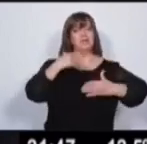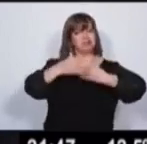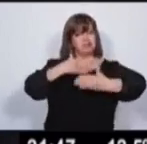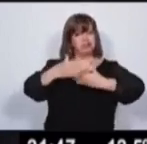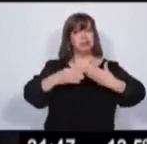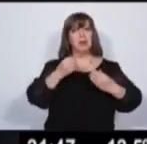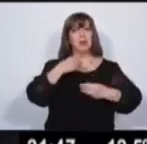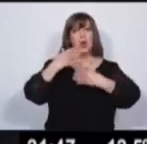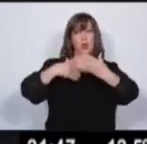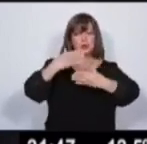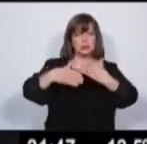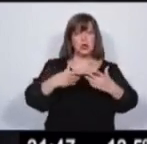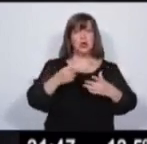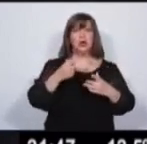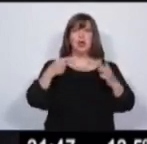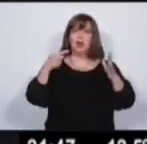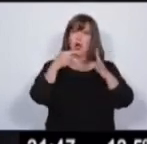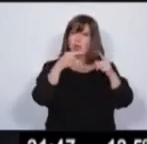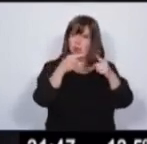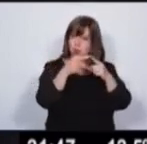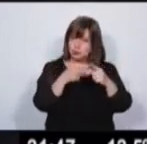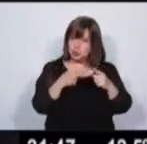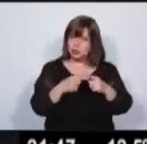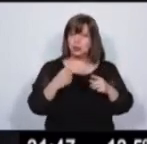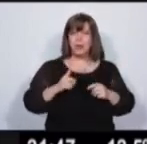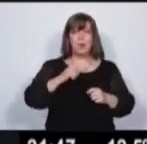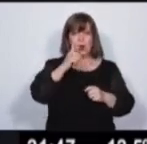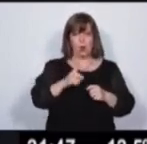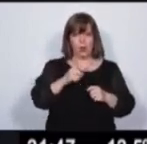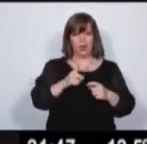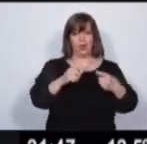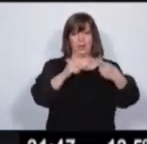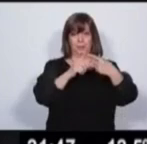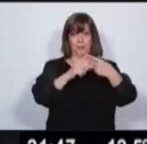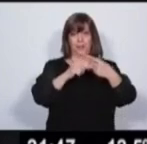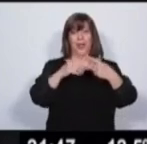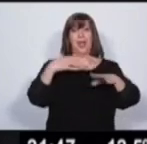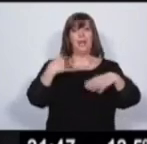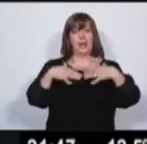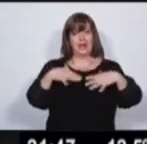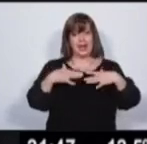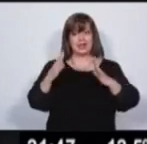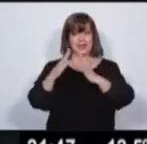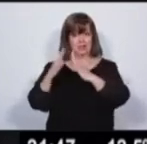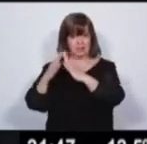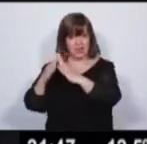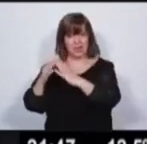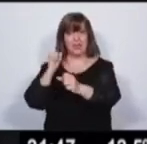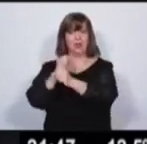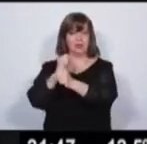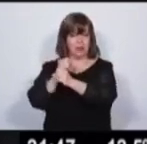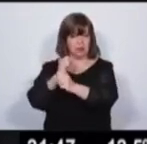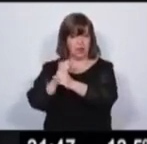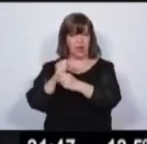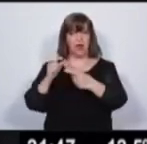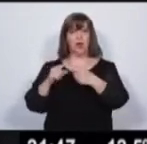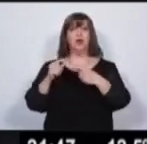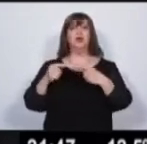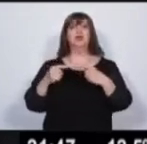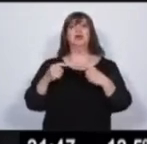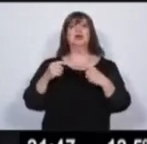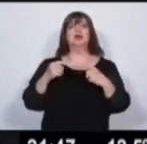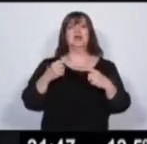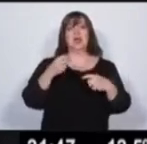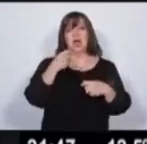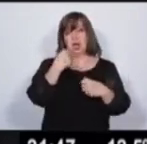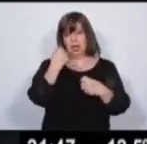productiva con para reactivar en un año que son emergencia habitacional con trabajo y choque económico